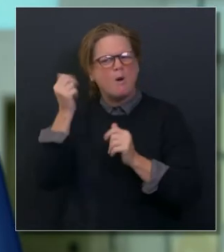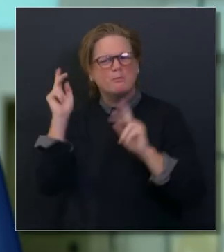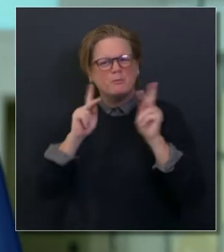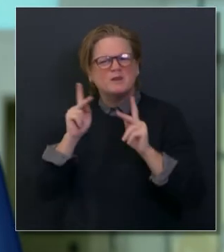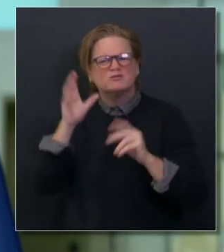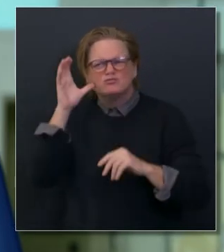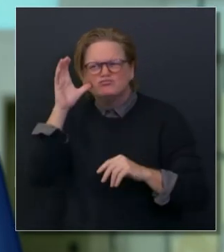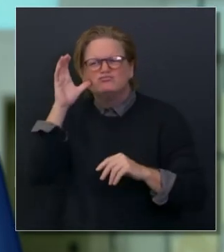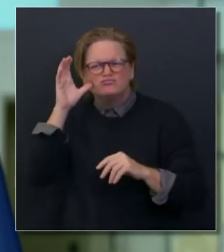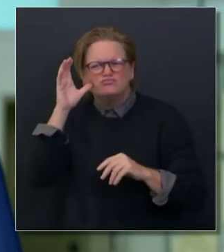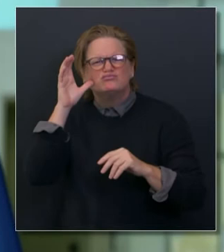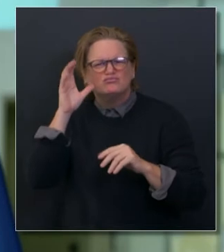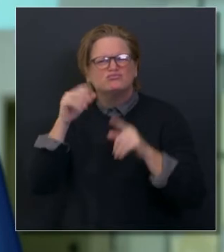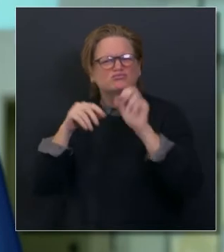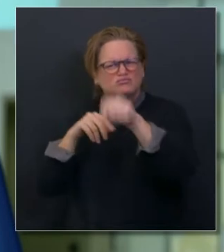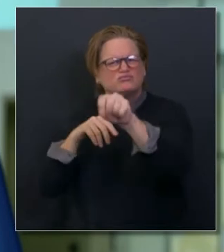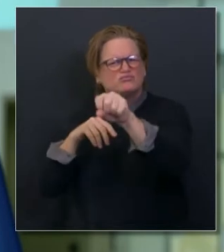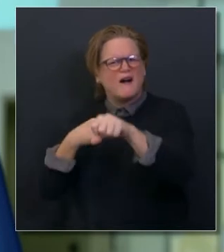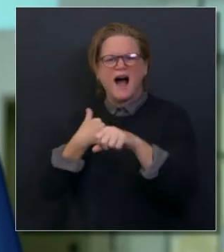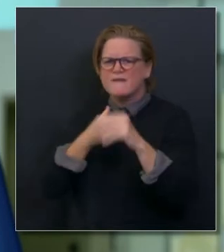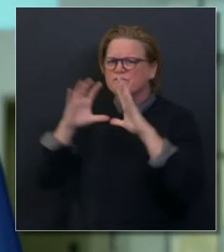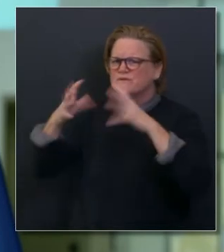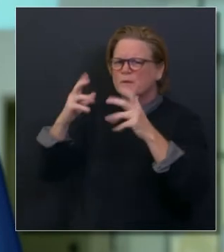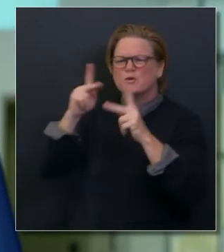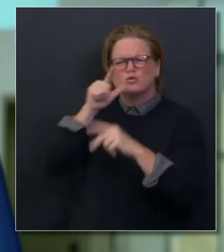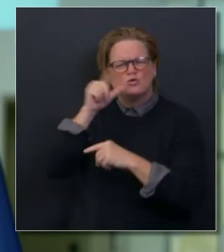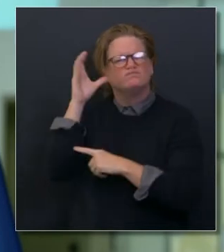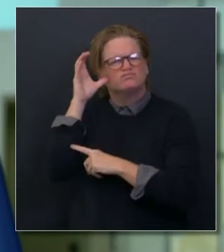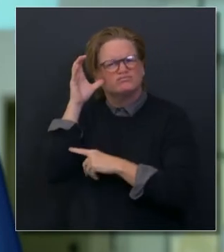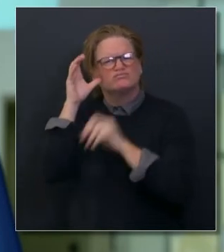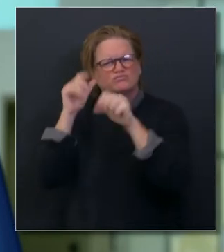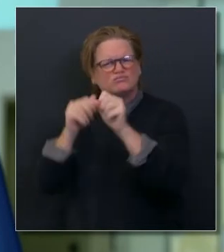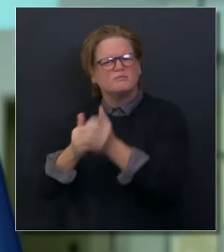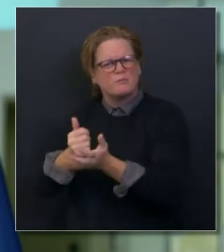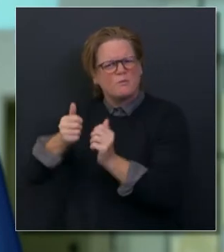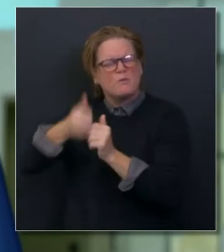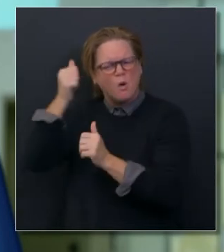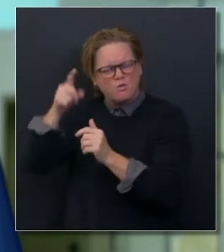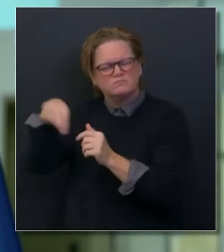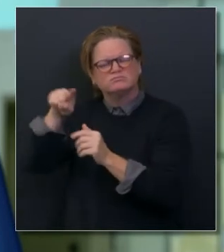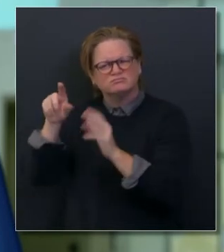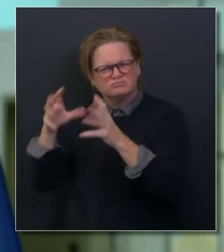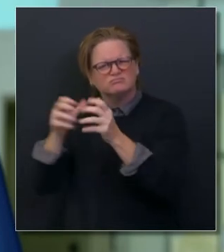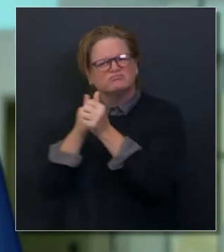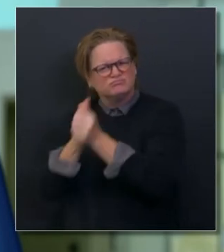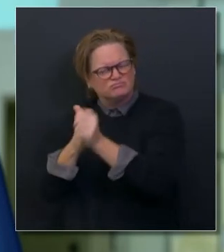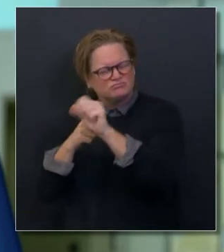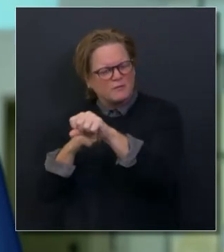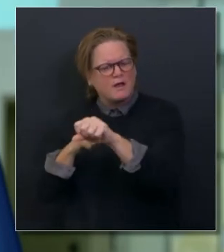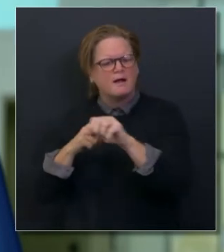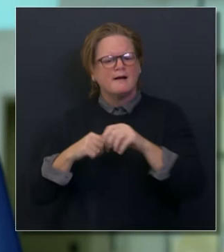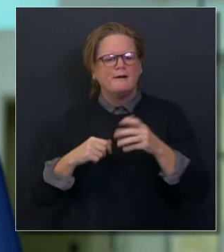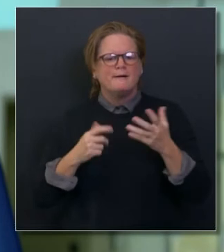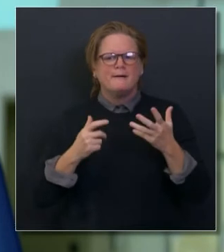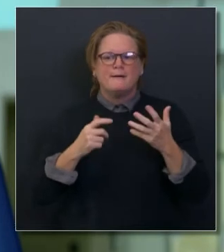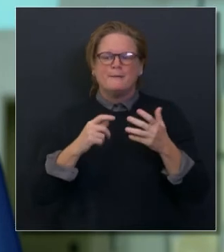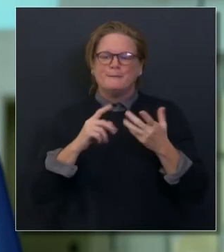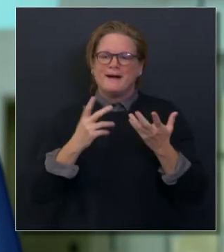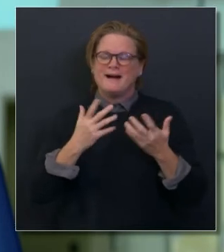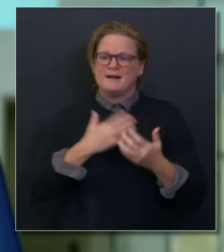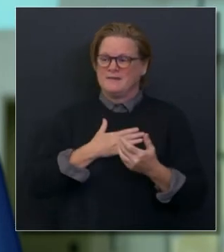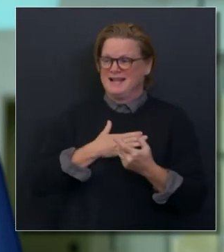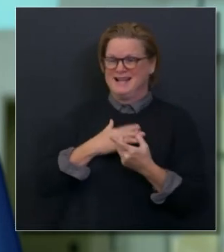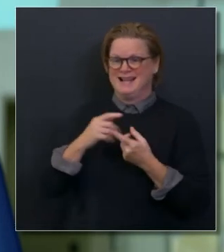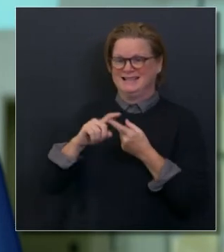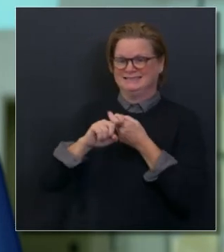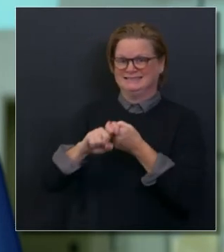este estado. Estaba hablando con un amigo en Fresno el otro día y él comentaba no solo del Consejo de